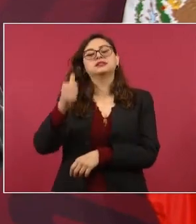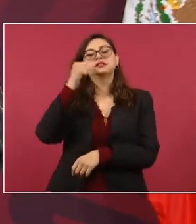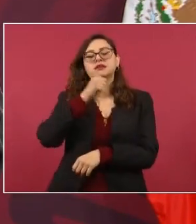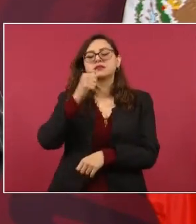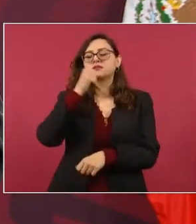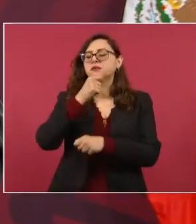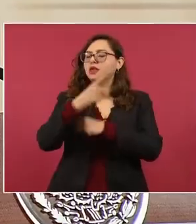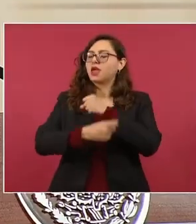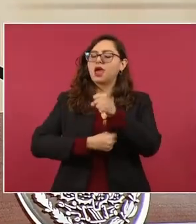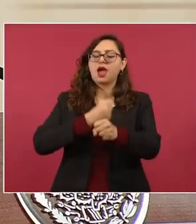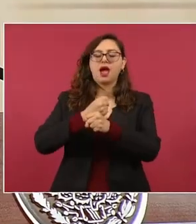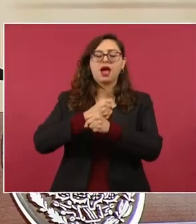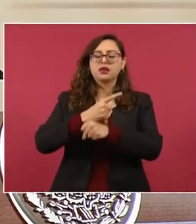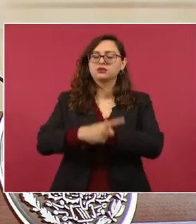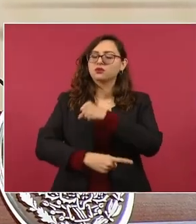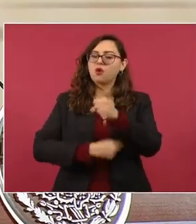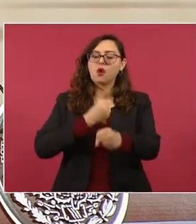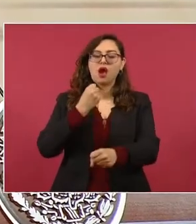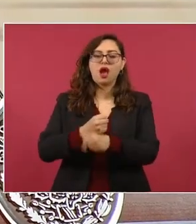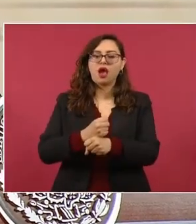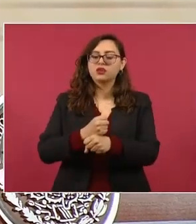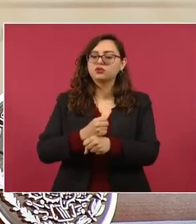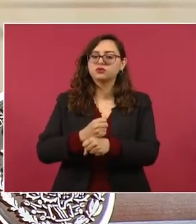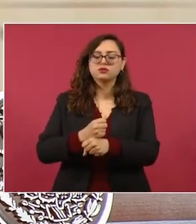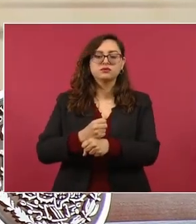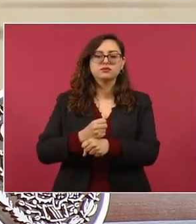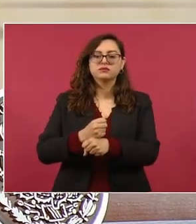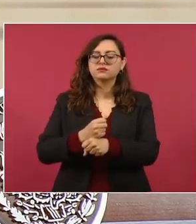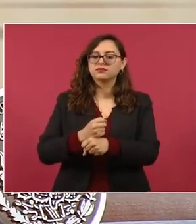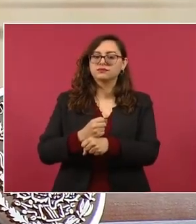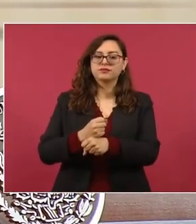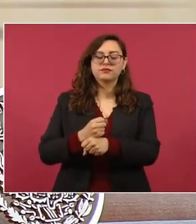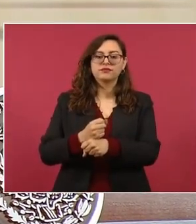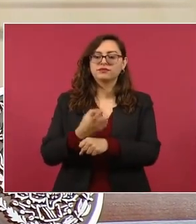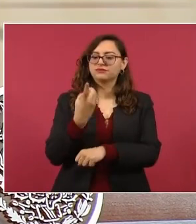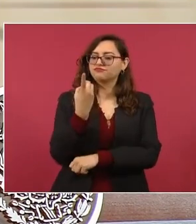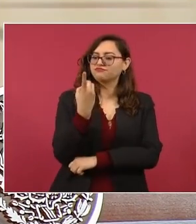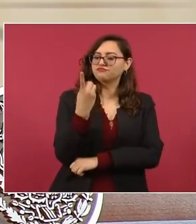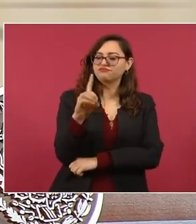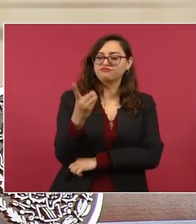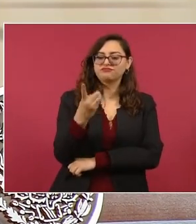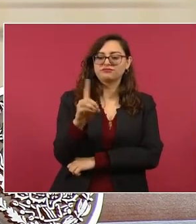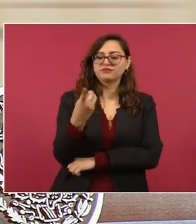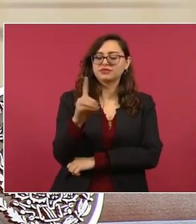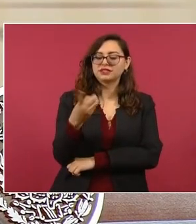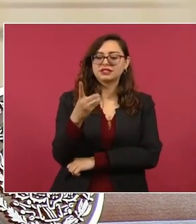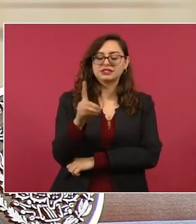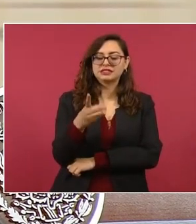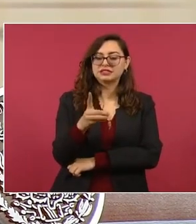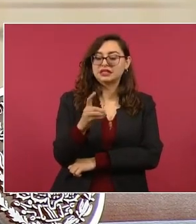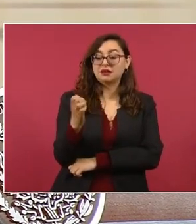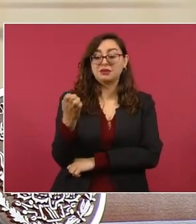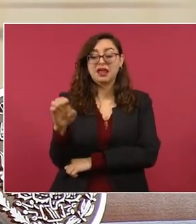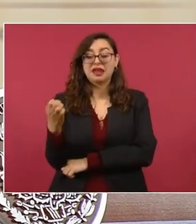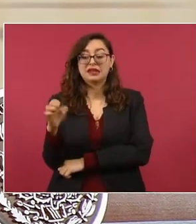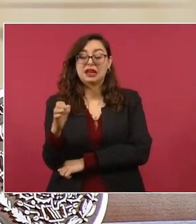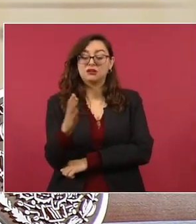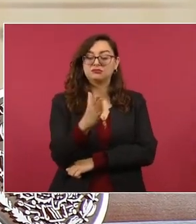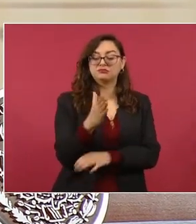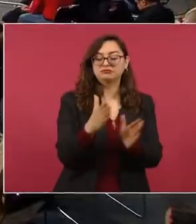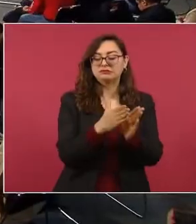año con año de que en diciembre y dura hasta enero